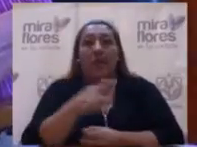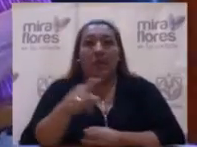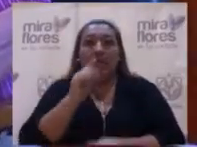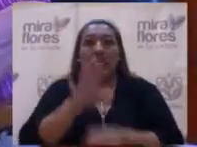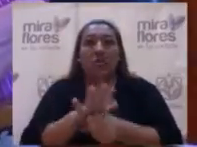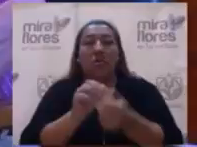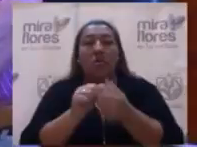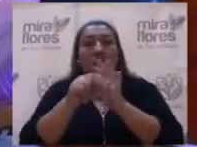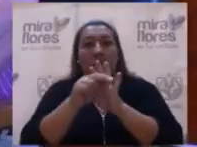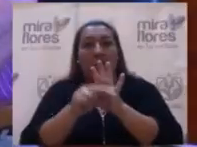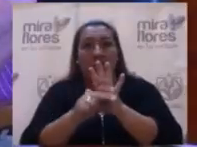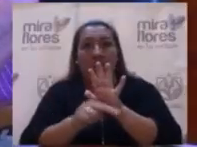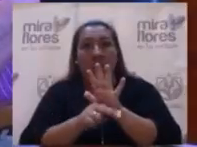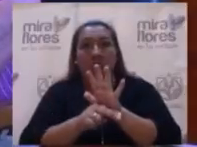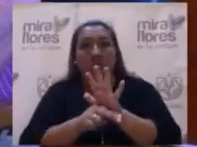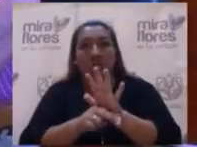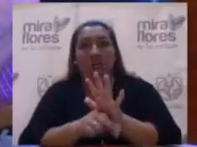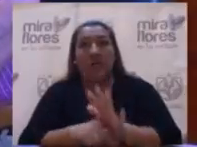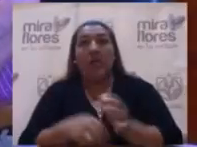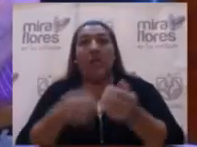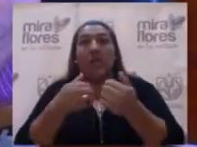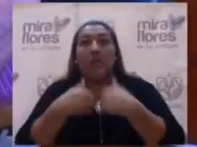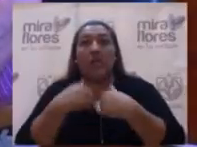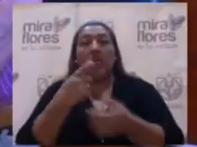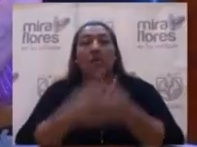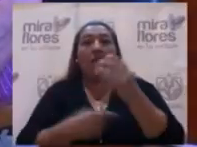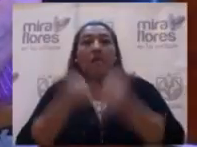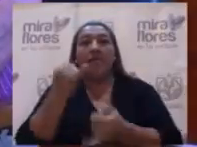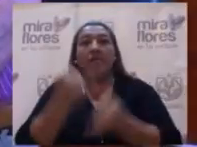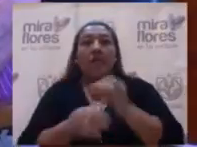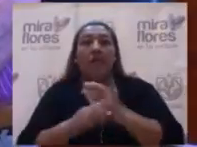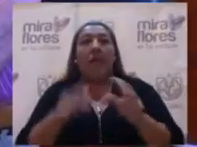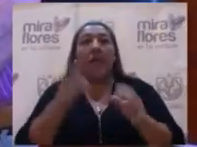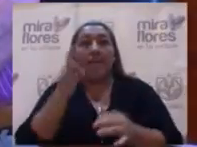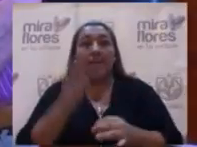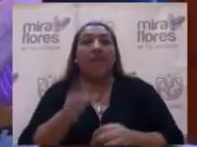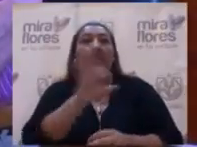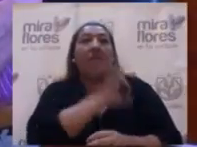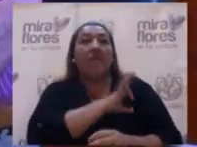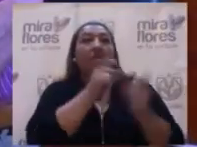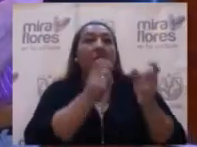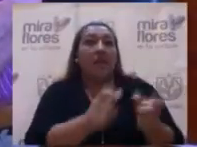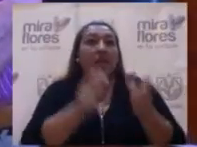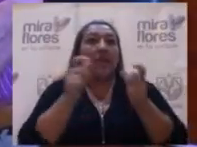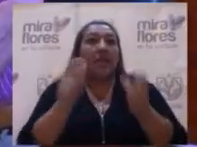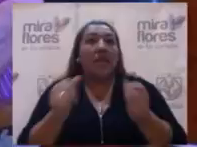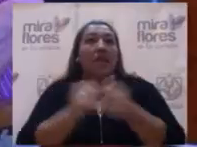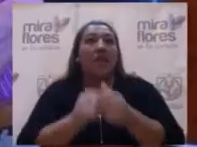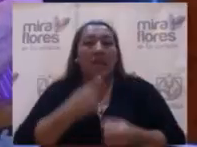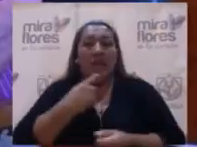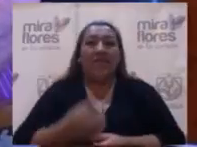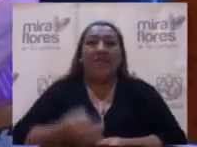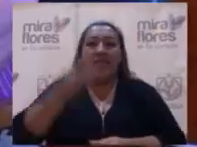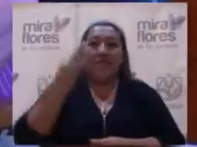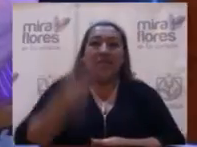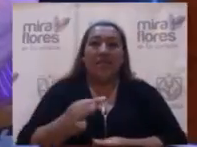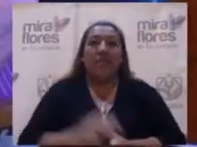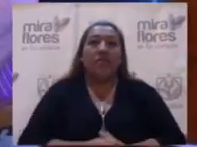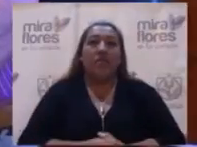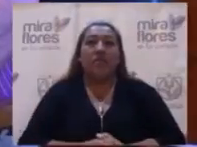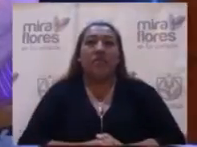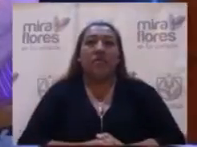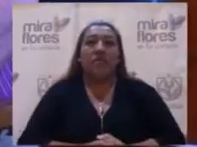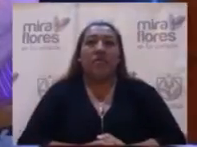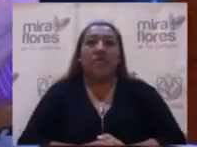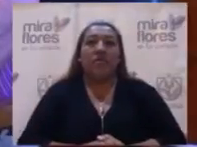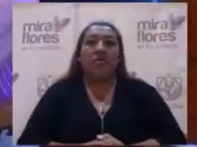cumplir con las normas. Tenemos nosotros que fiscalizar, pero fiscalizar honestamente. Y yo creo